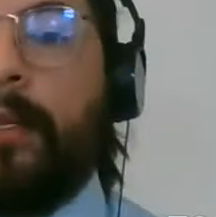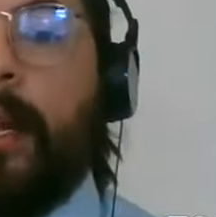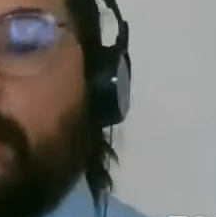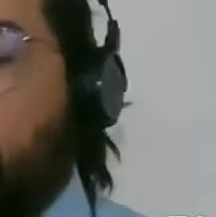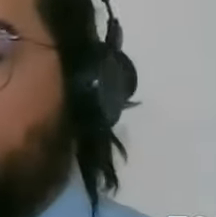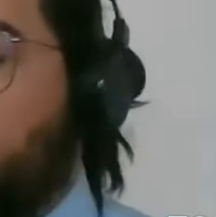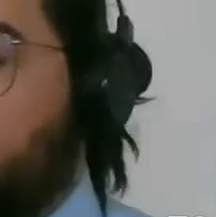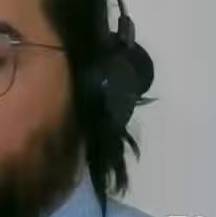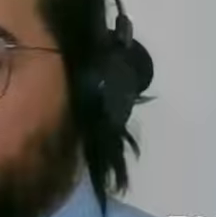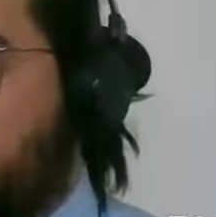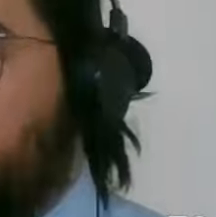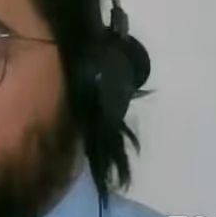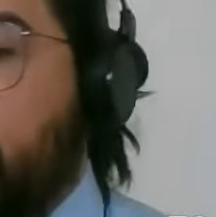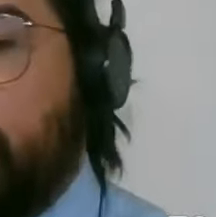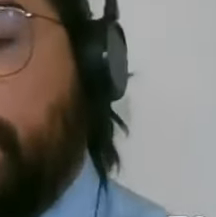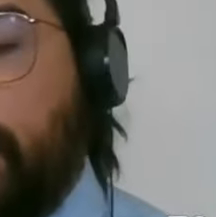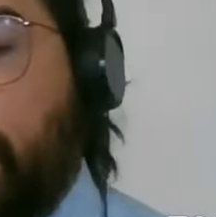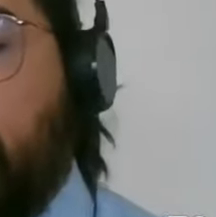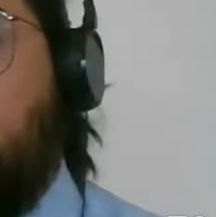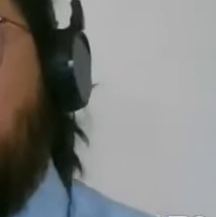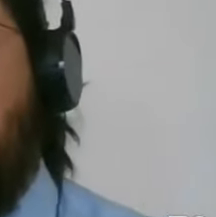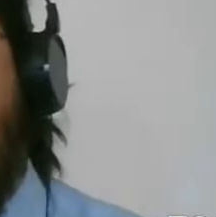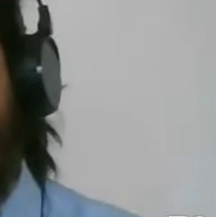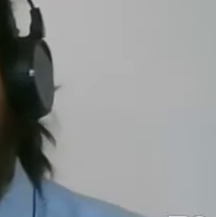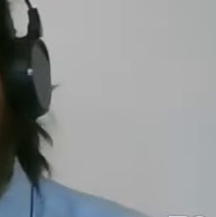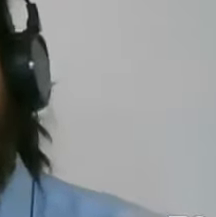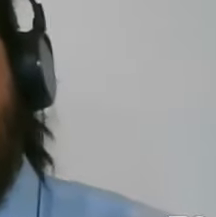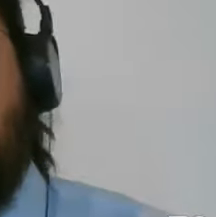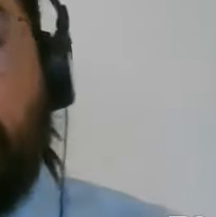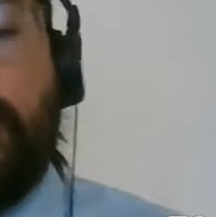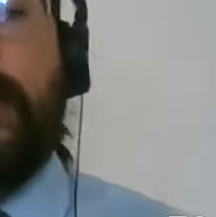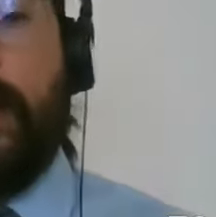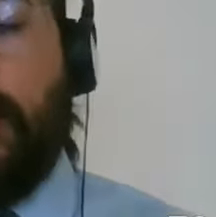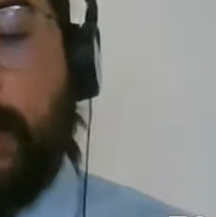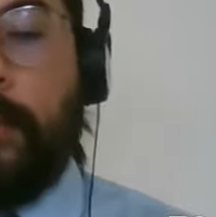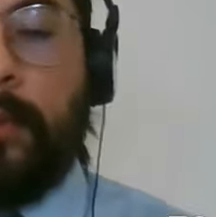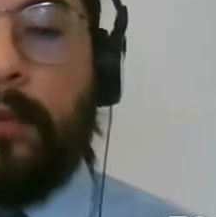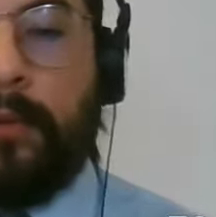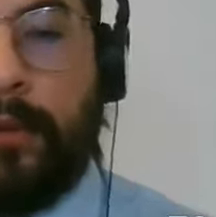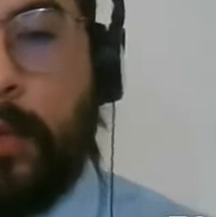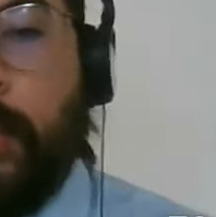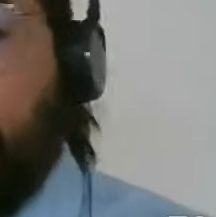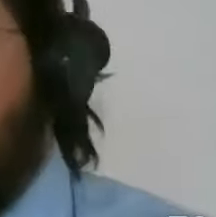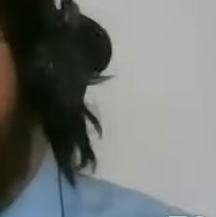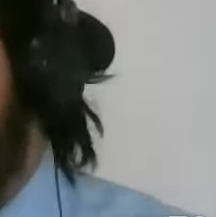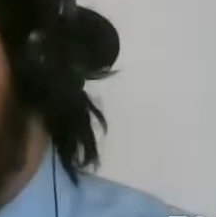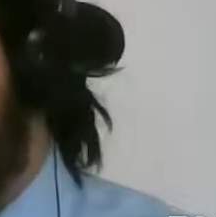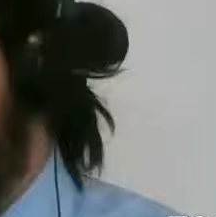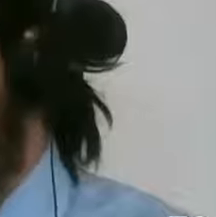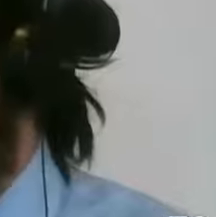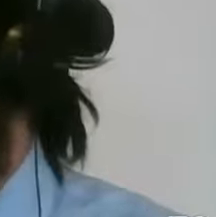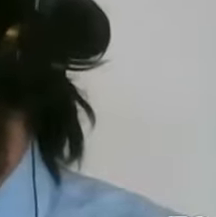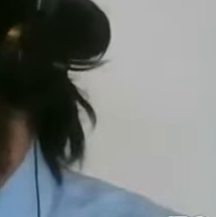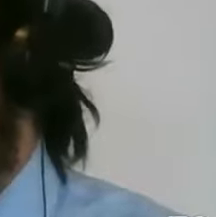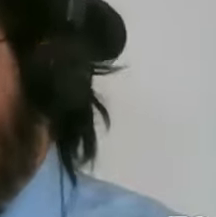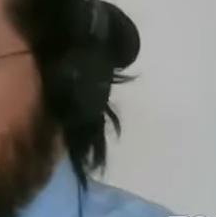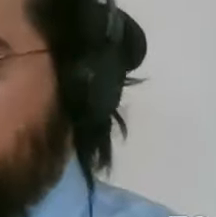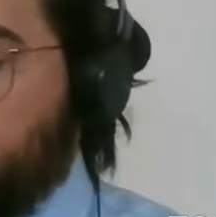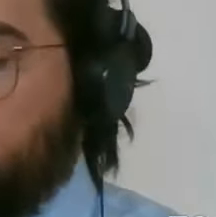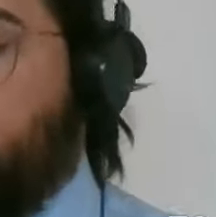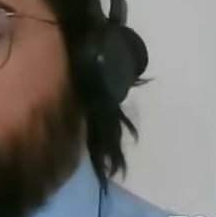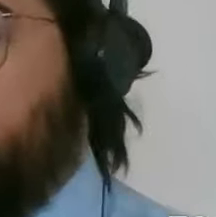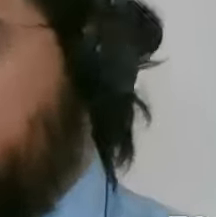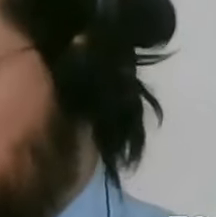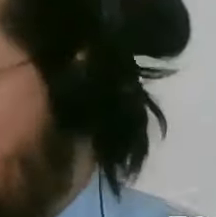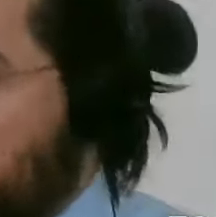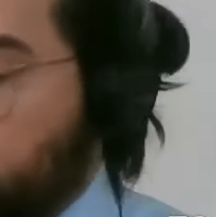posteriormente voy a estar hablando un poquito más sobre la estructura del cuaderno que nos reúne el día de hoy. Y tras